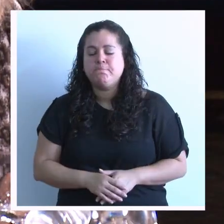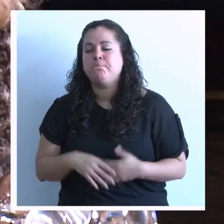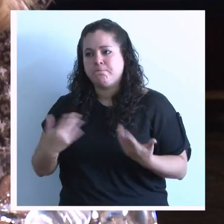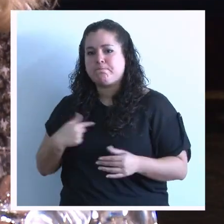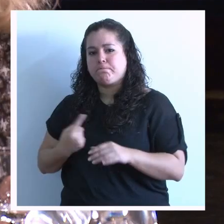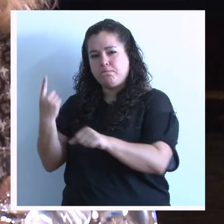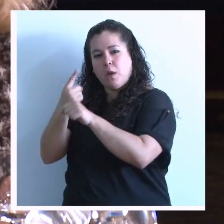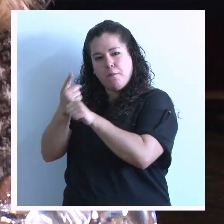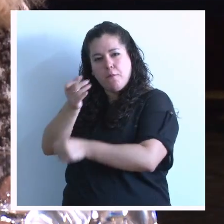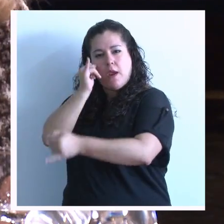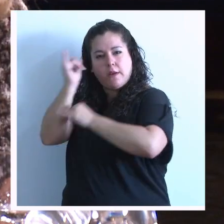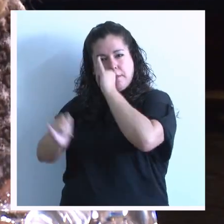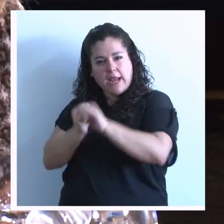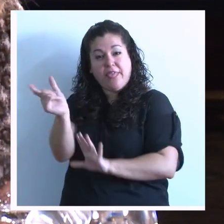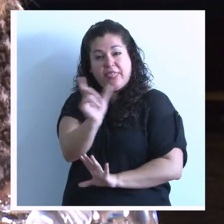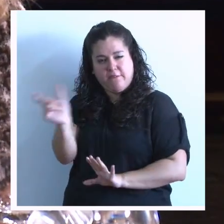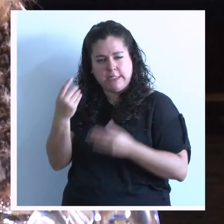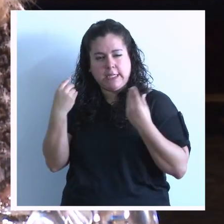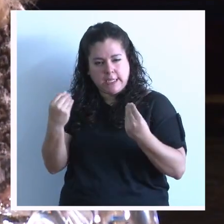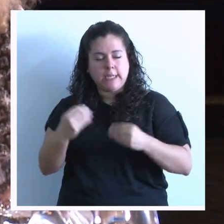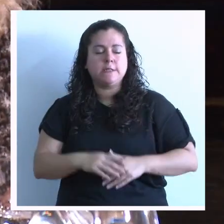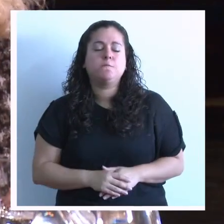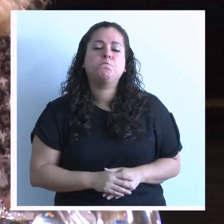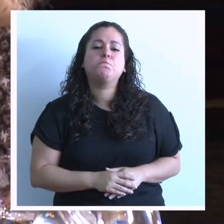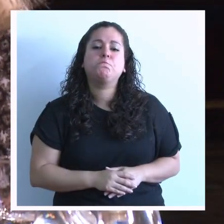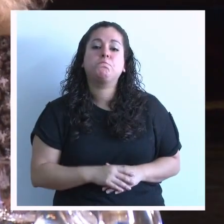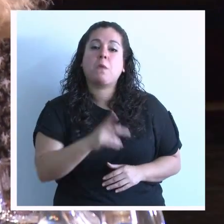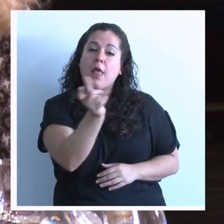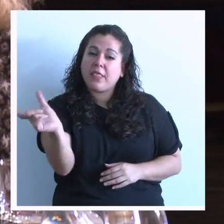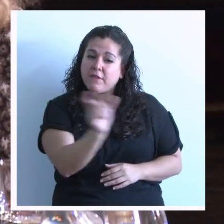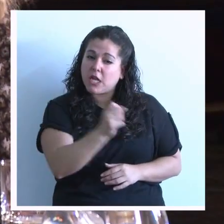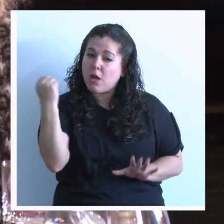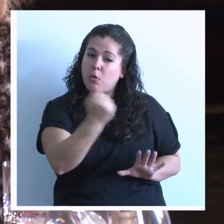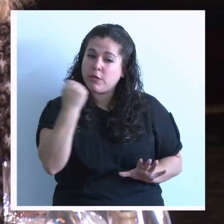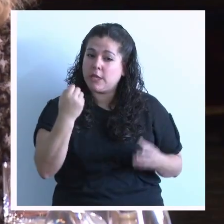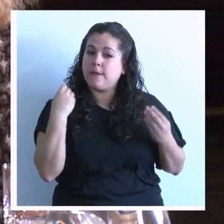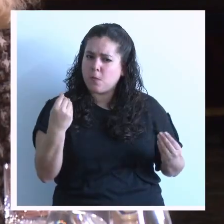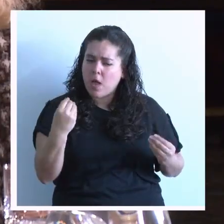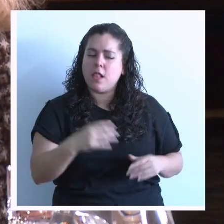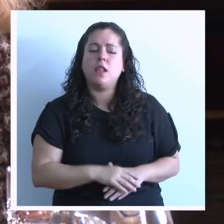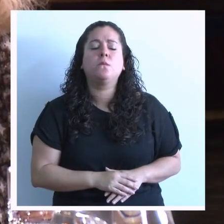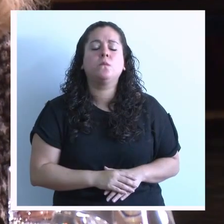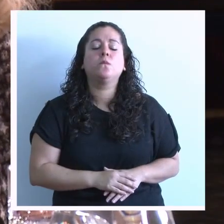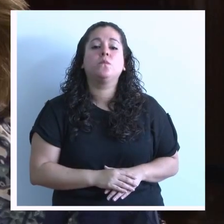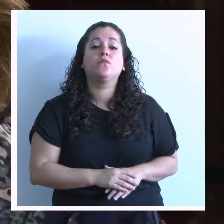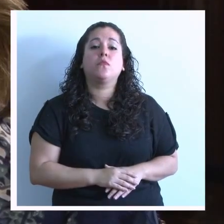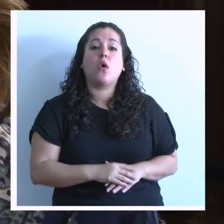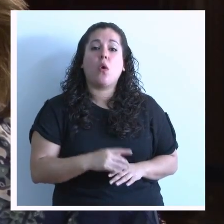la diferencia. Creo que la diferencia está en varias cuestiones. Una, que para mí es muy importante, es